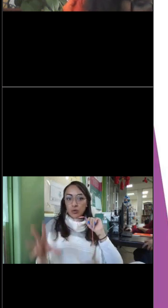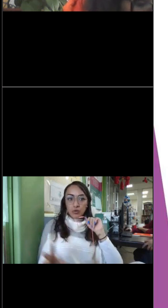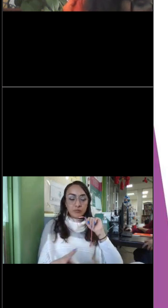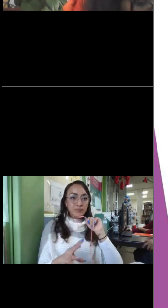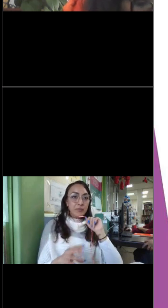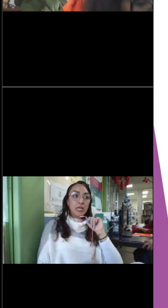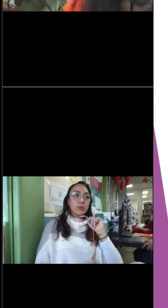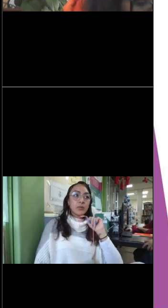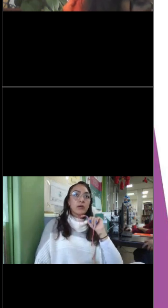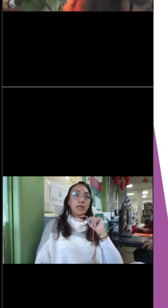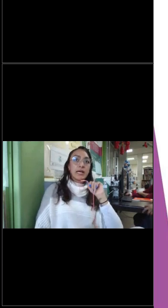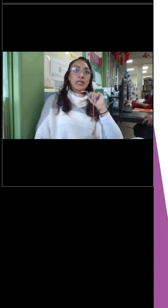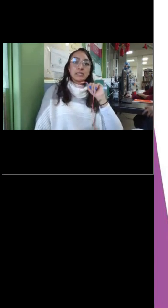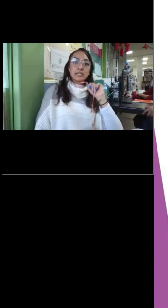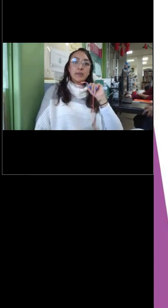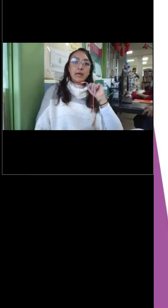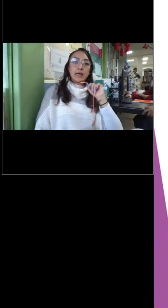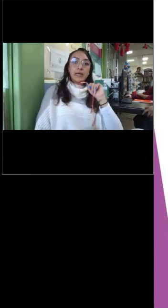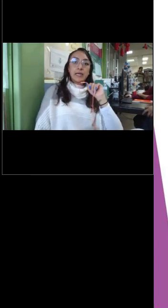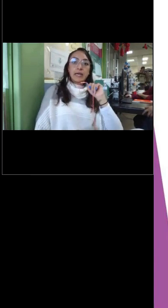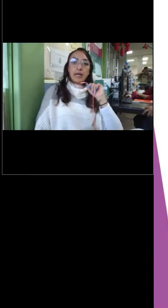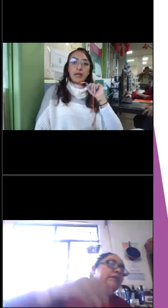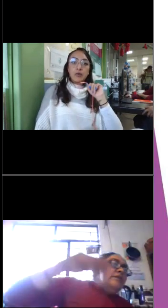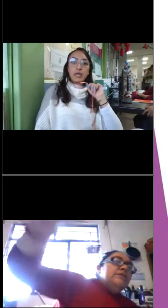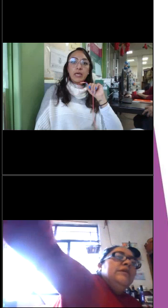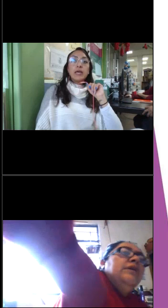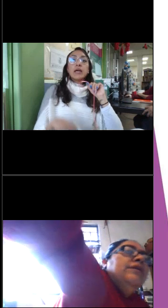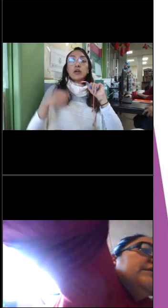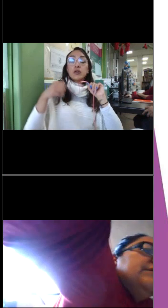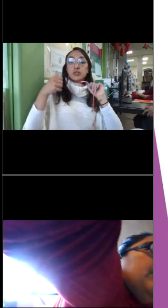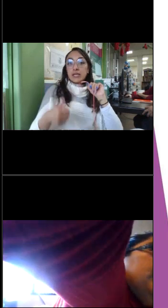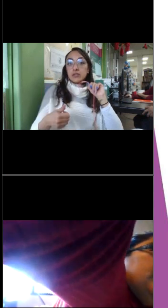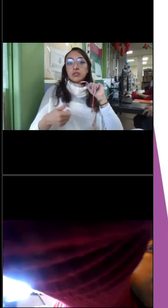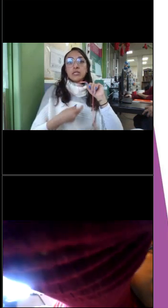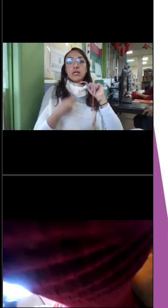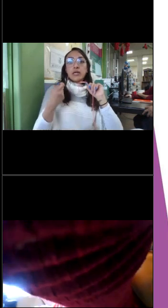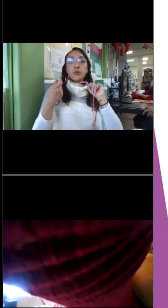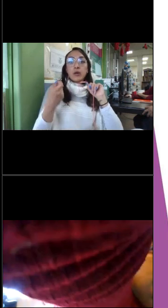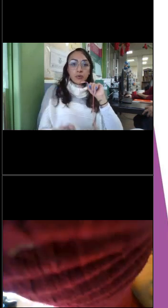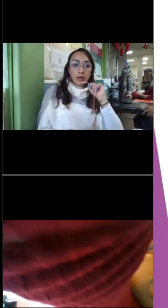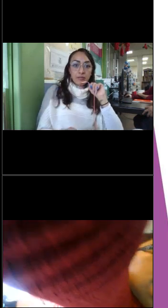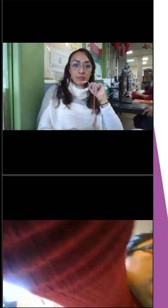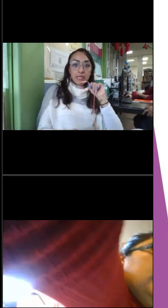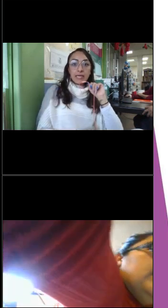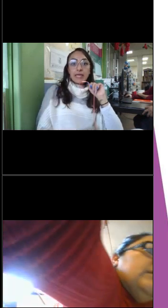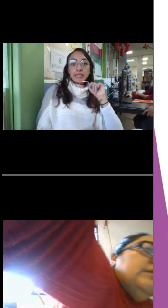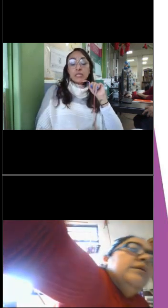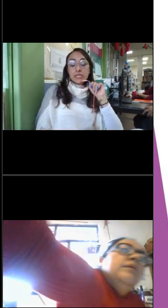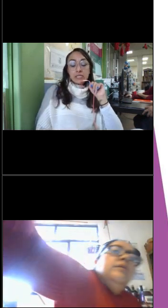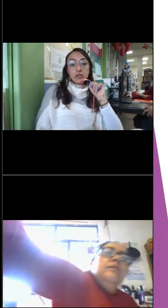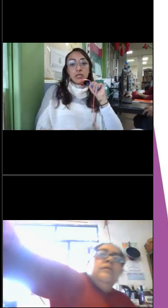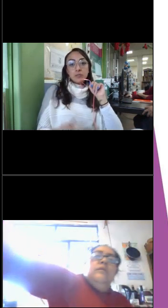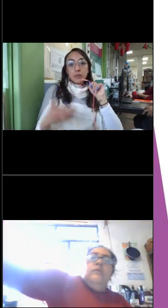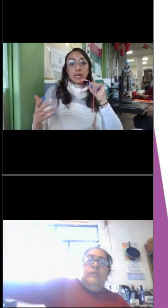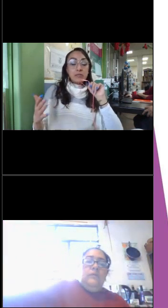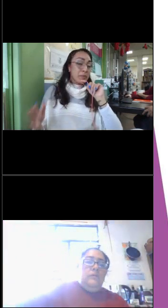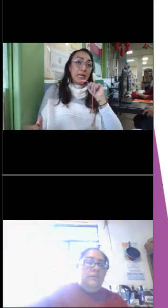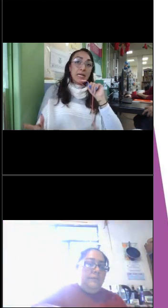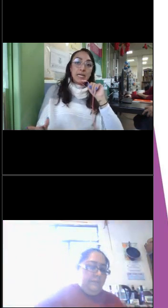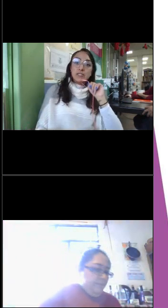de todo. El gobierno era el que estaba encargado de los gastos, de darle un apoyo a la familia y en un inicio